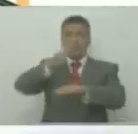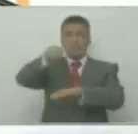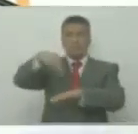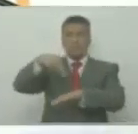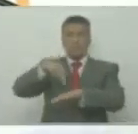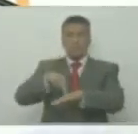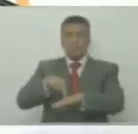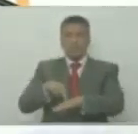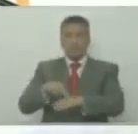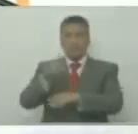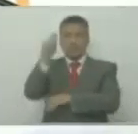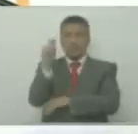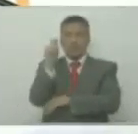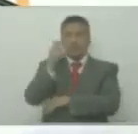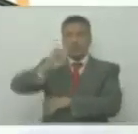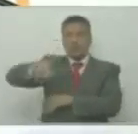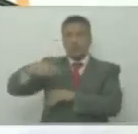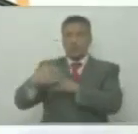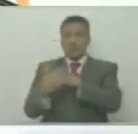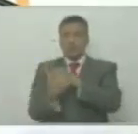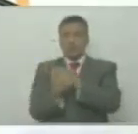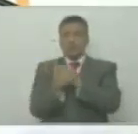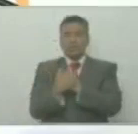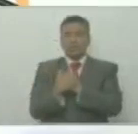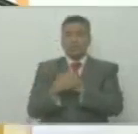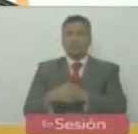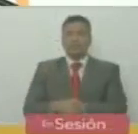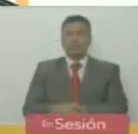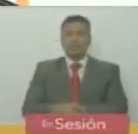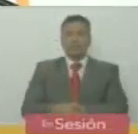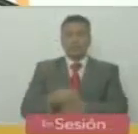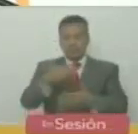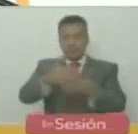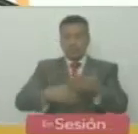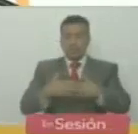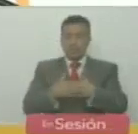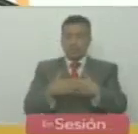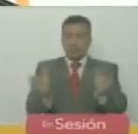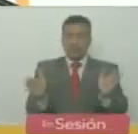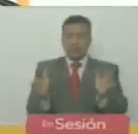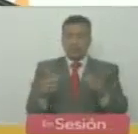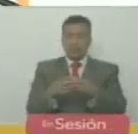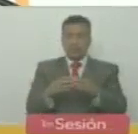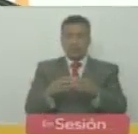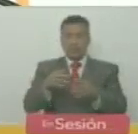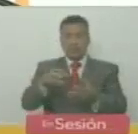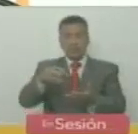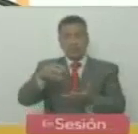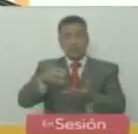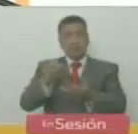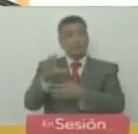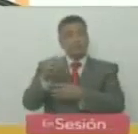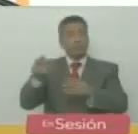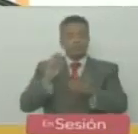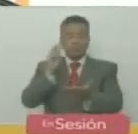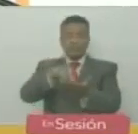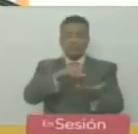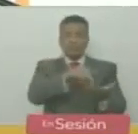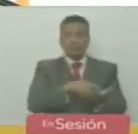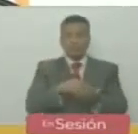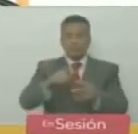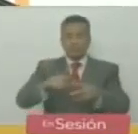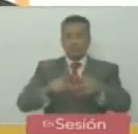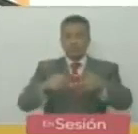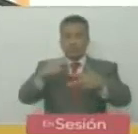Nacional, diputado Jorge Jesús Rodríguez Gómez, declaró abierta la sesión ordinaria con la asistencia de la